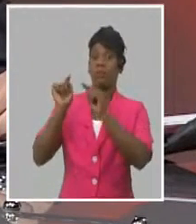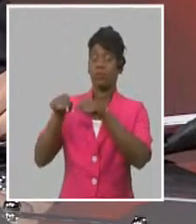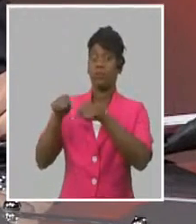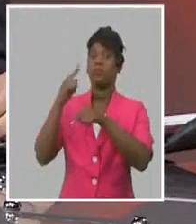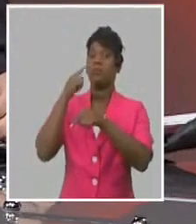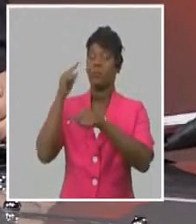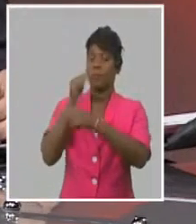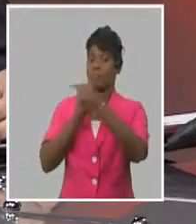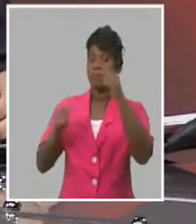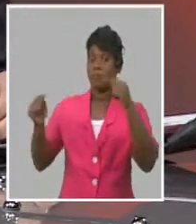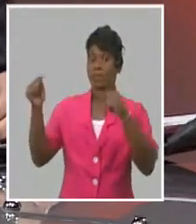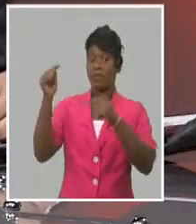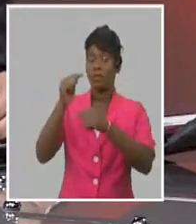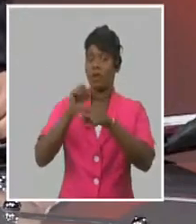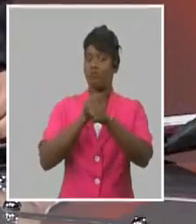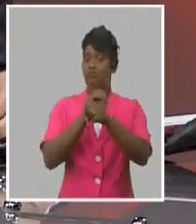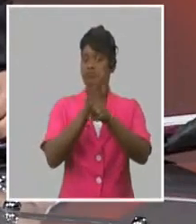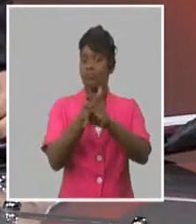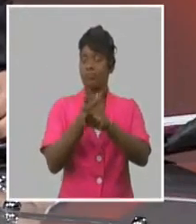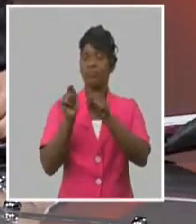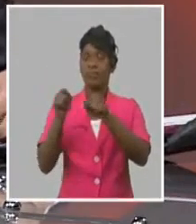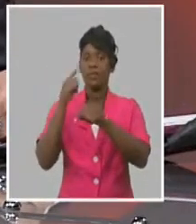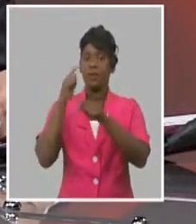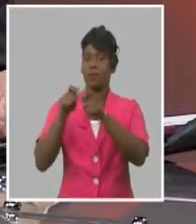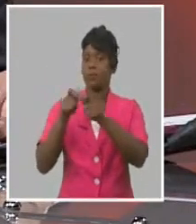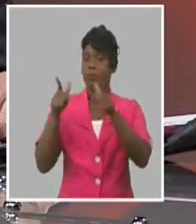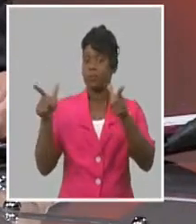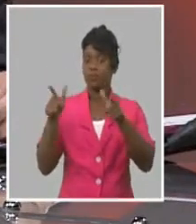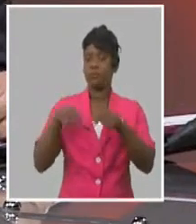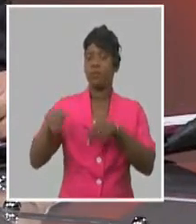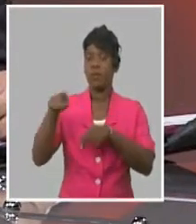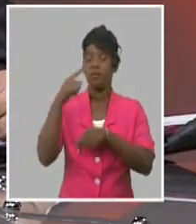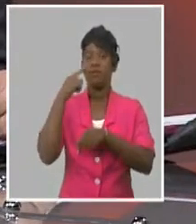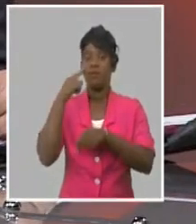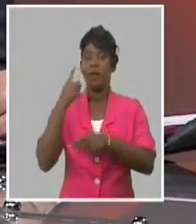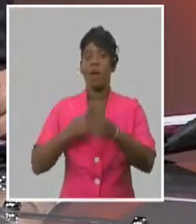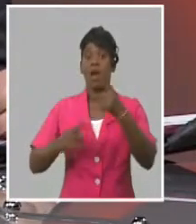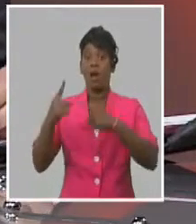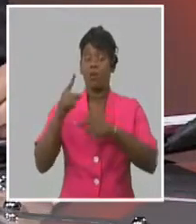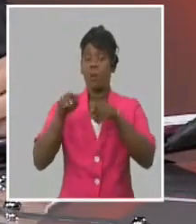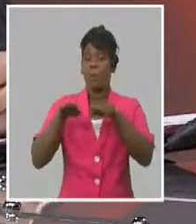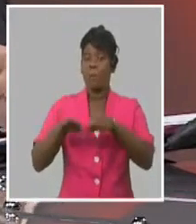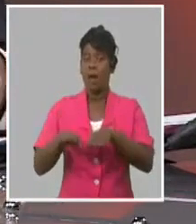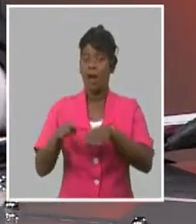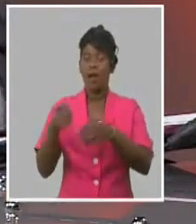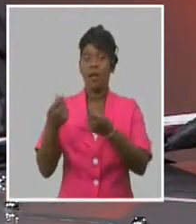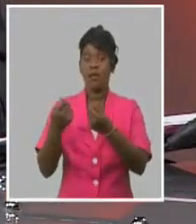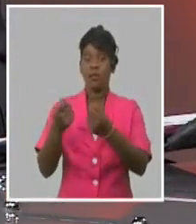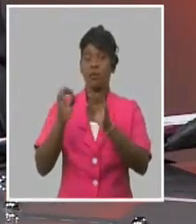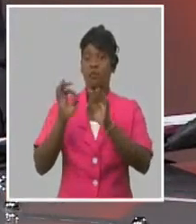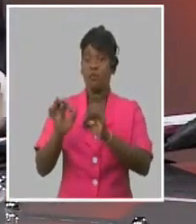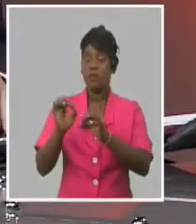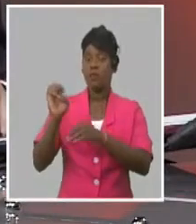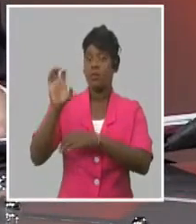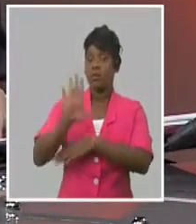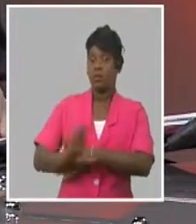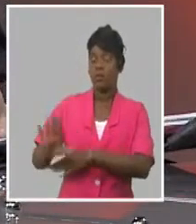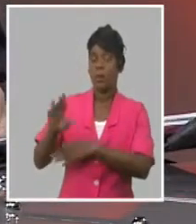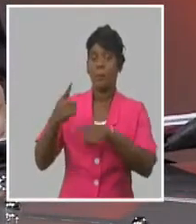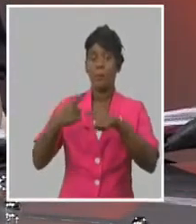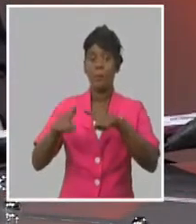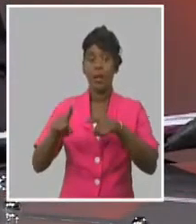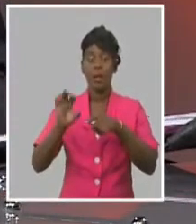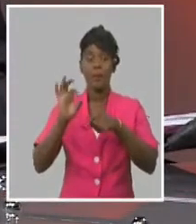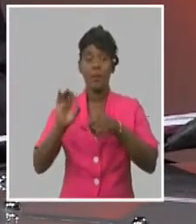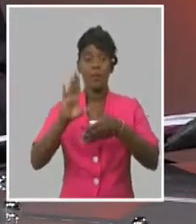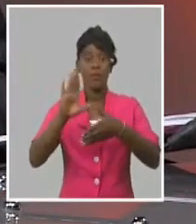en el epicentro de la pandemia de COVID-19, paralizando parte de la economía de ese continente, mientras América Latina se